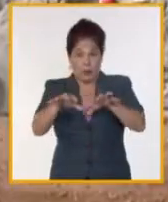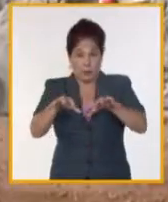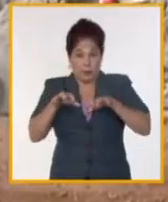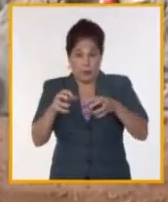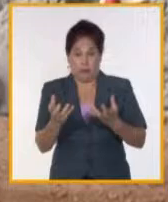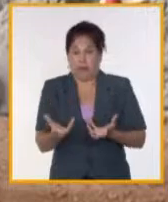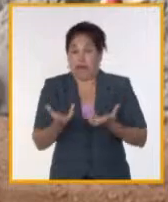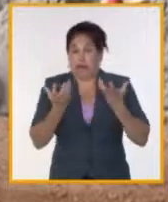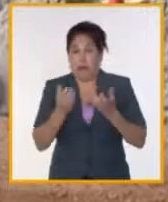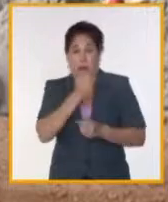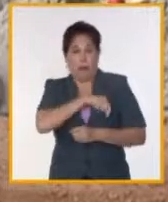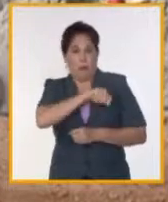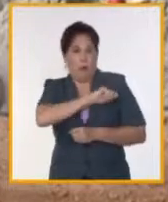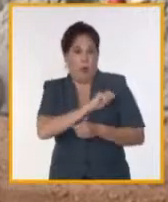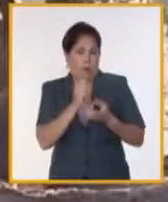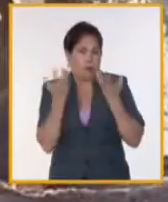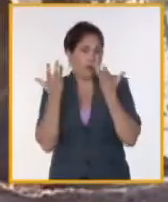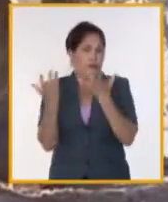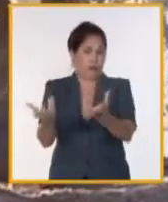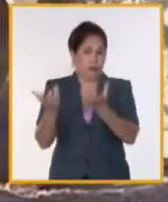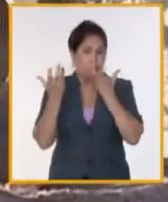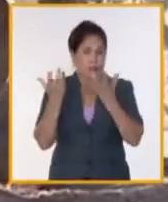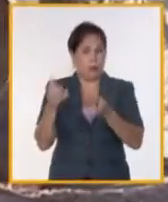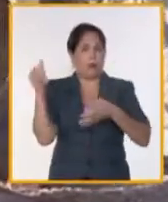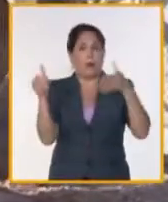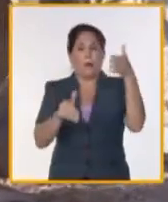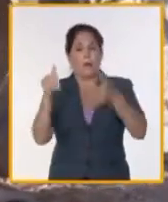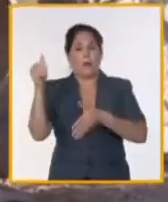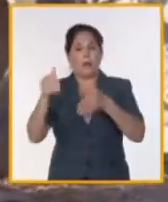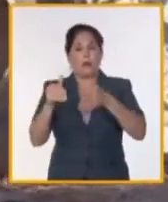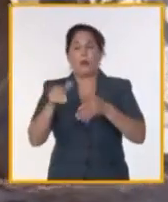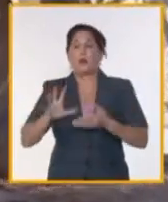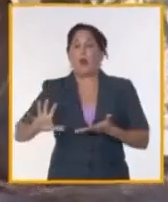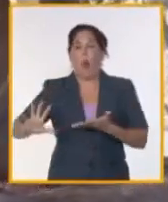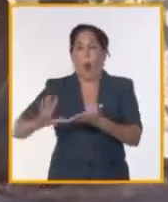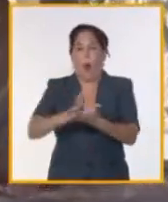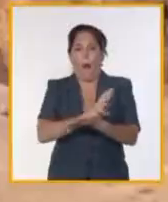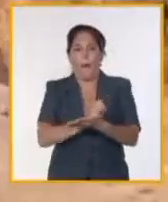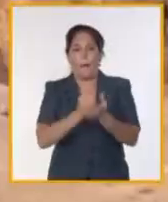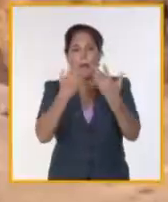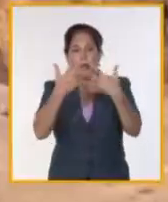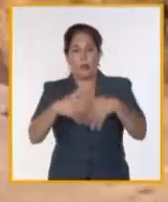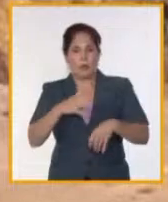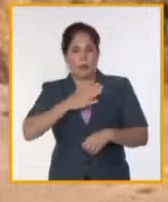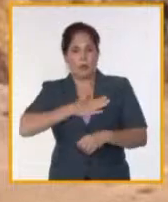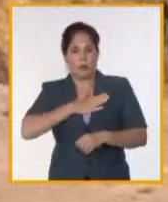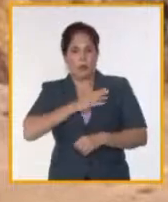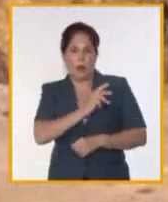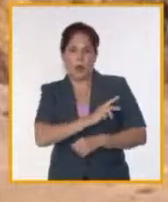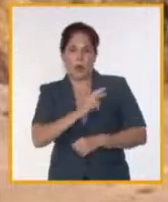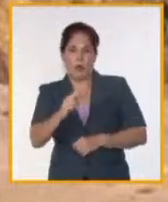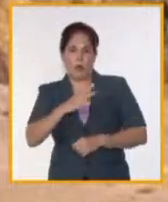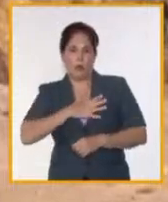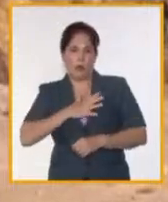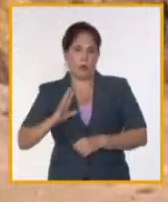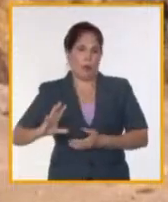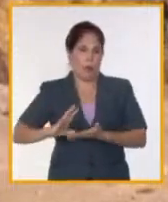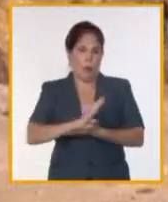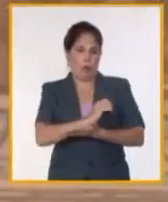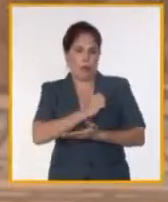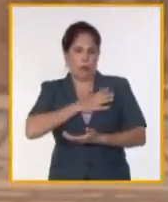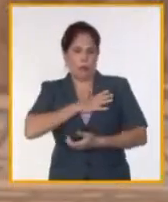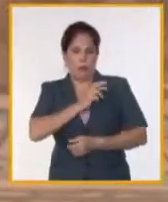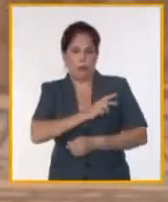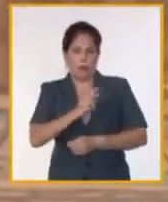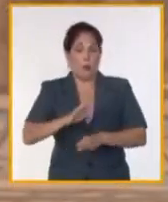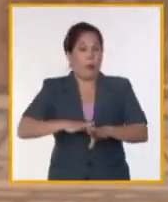donde participó una gran parte de nuestro pueblo, nacionalizó la industria minera de capital norteamericano primero y después el